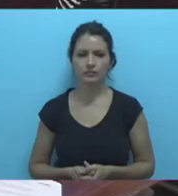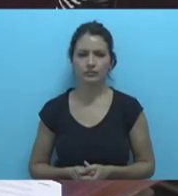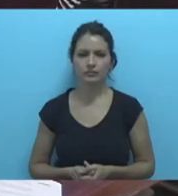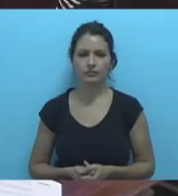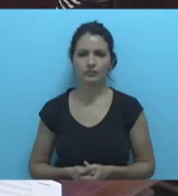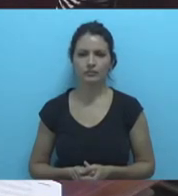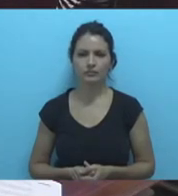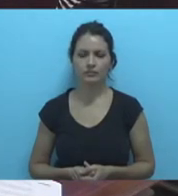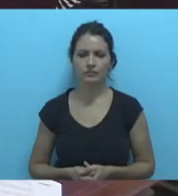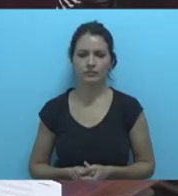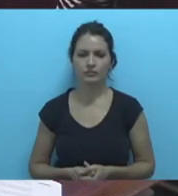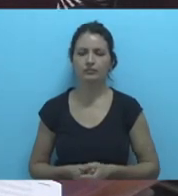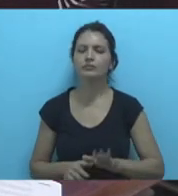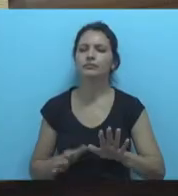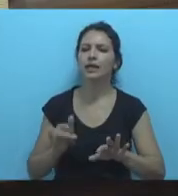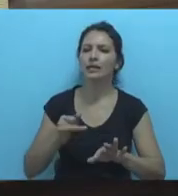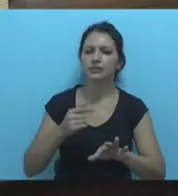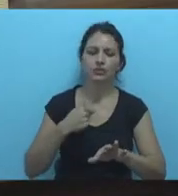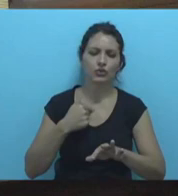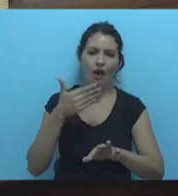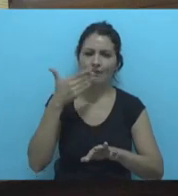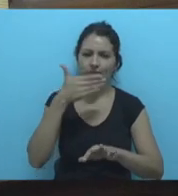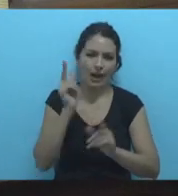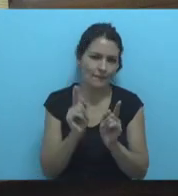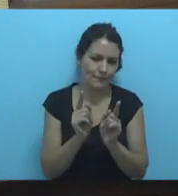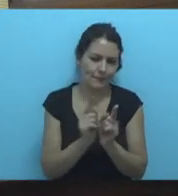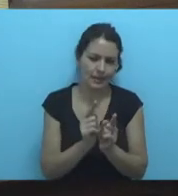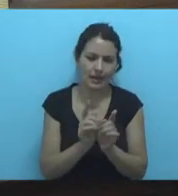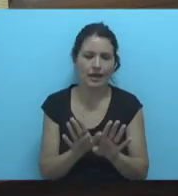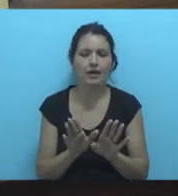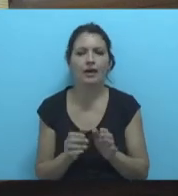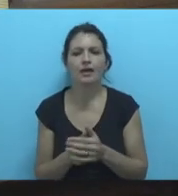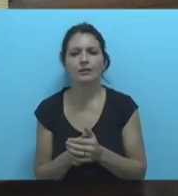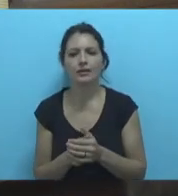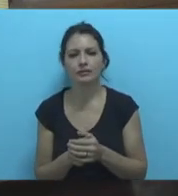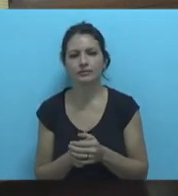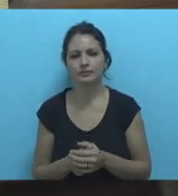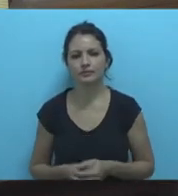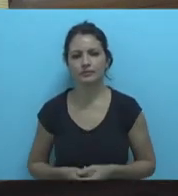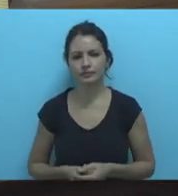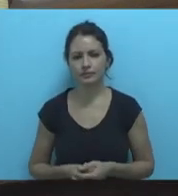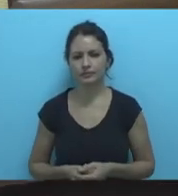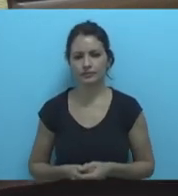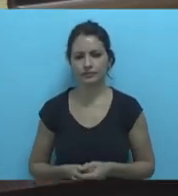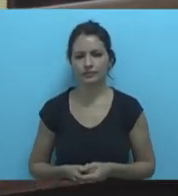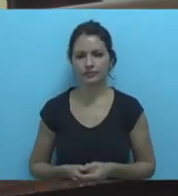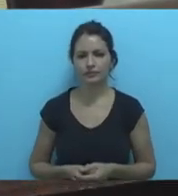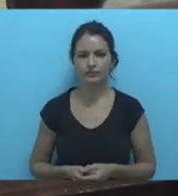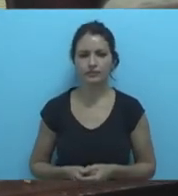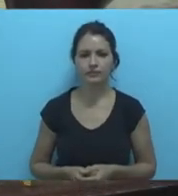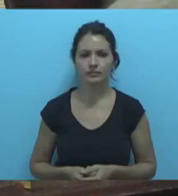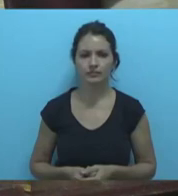que pensaba expresar ya lo ha dicho el diputado Real, pero en todo caso me permito